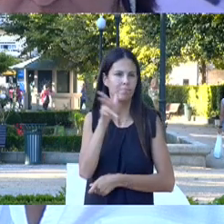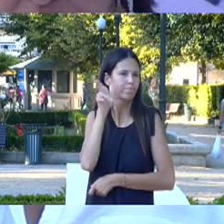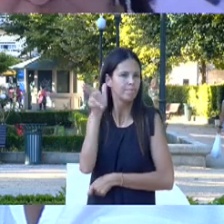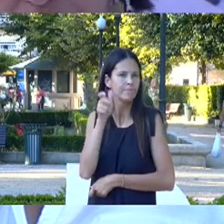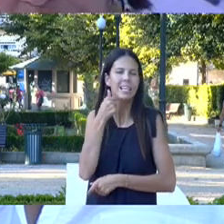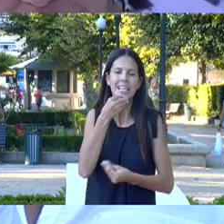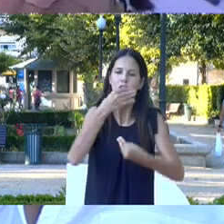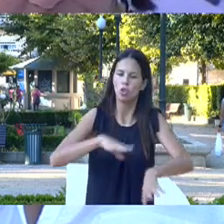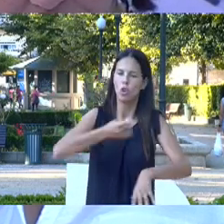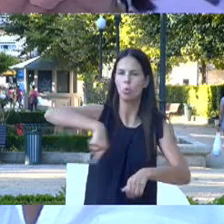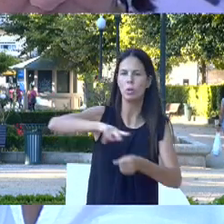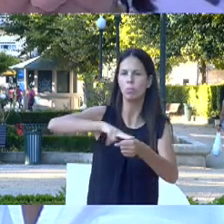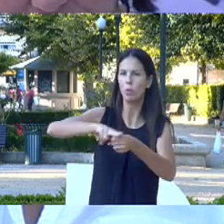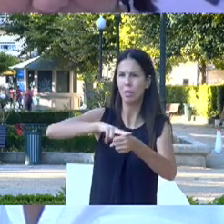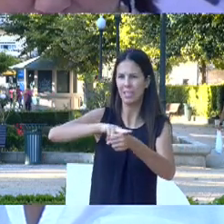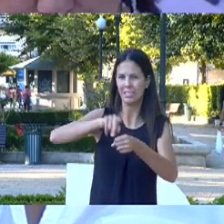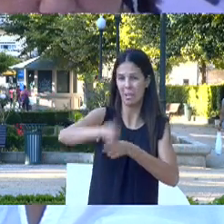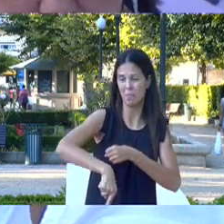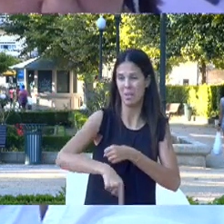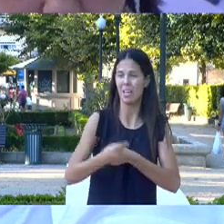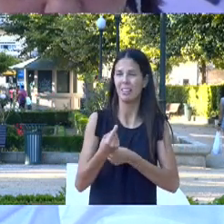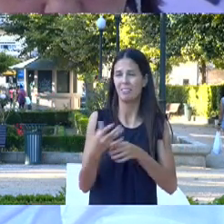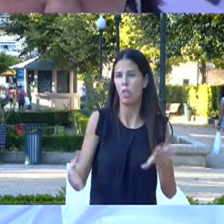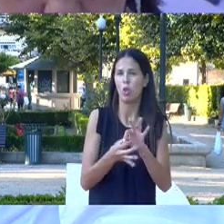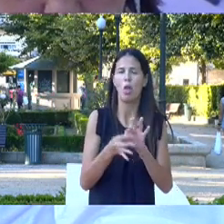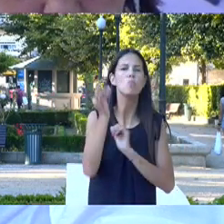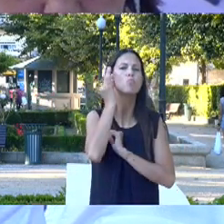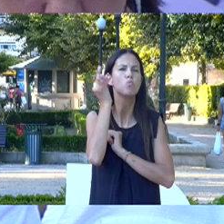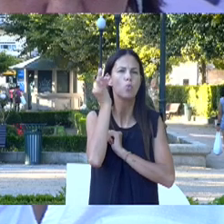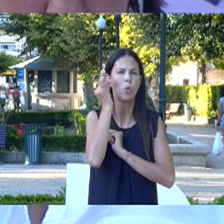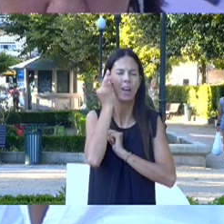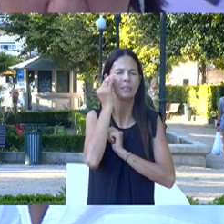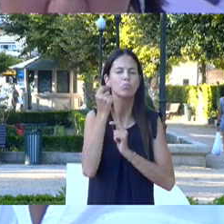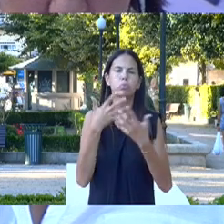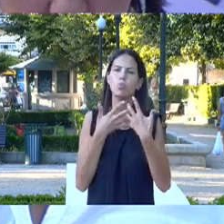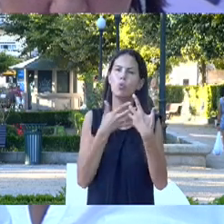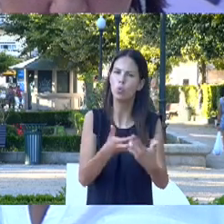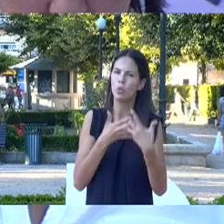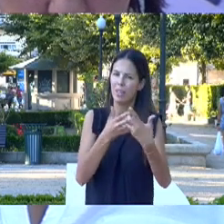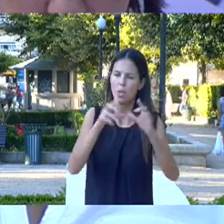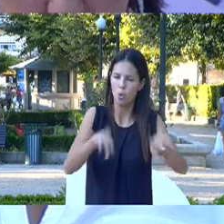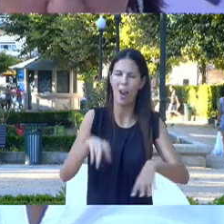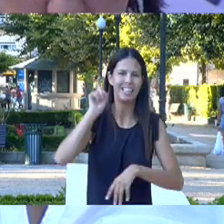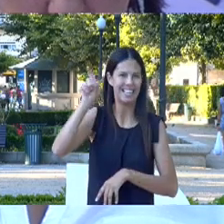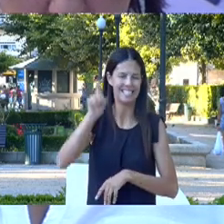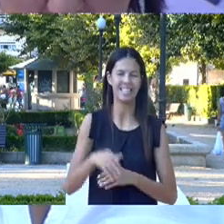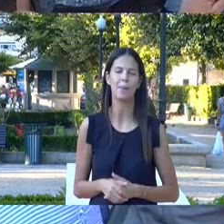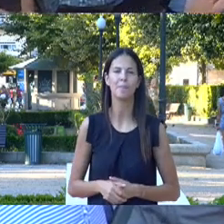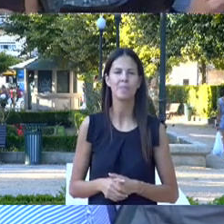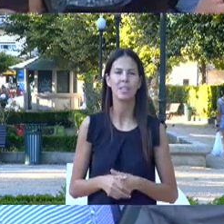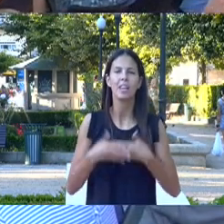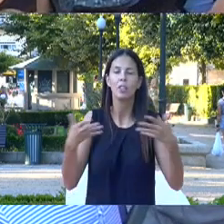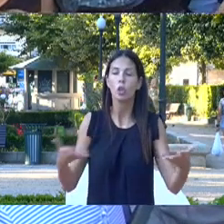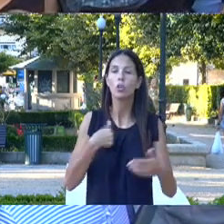a historia da nosa provincia e, sobre todo, da man de mulleres pioneiras e loitadoras, como foi Ernestina Otero.